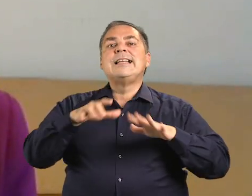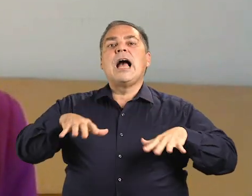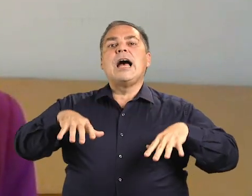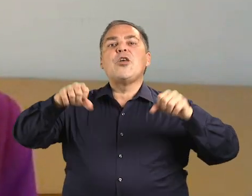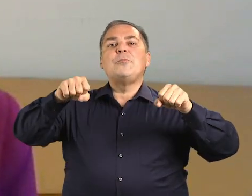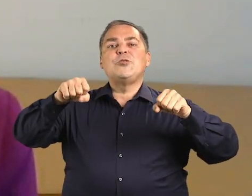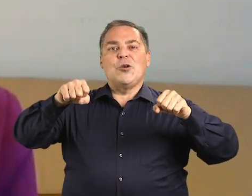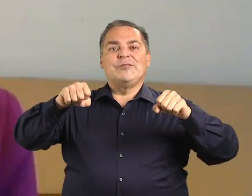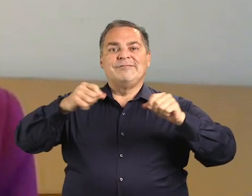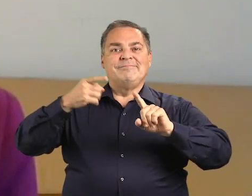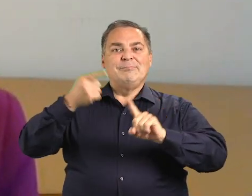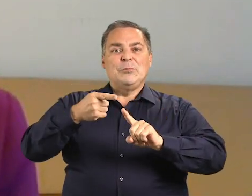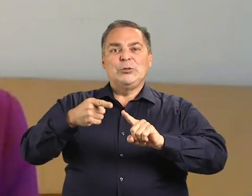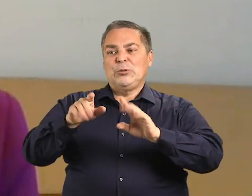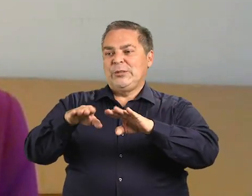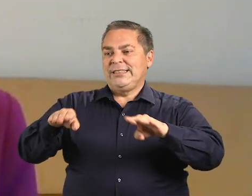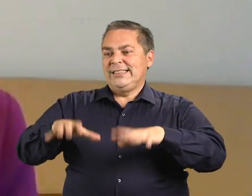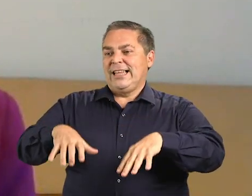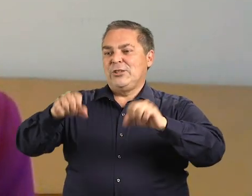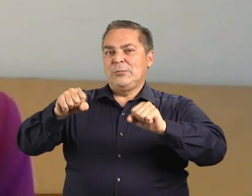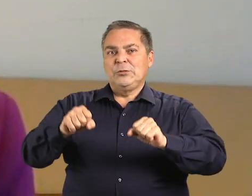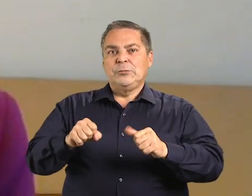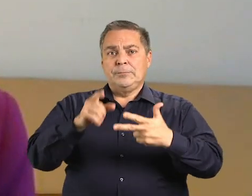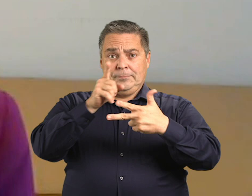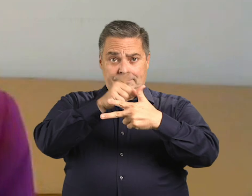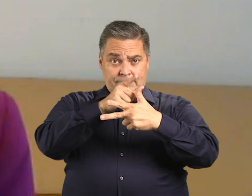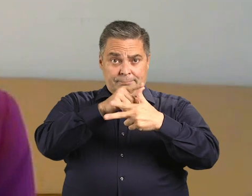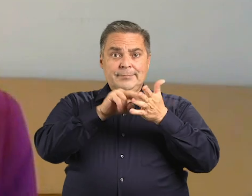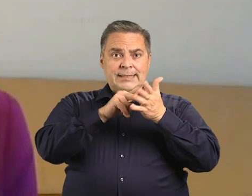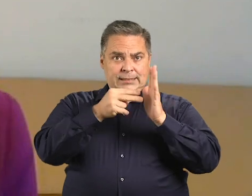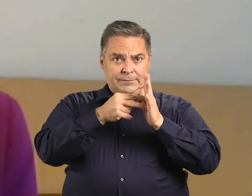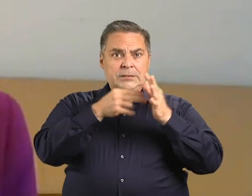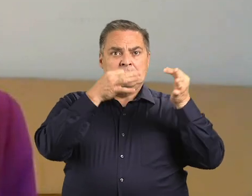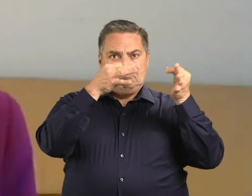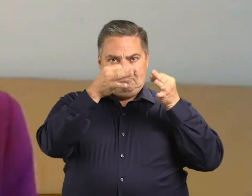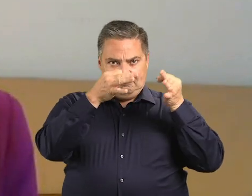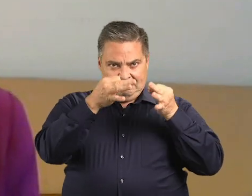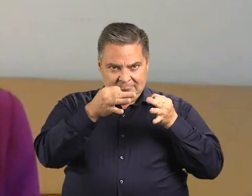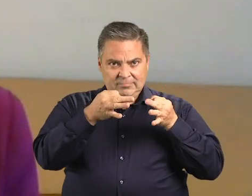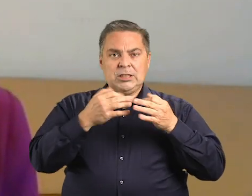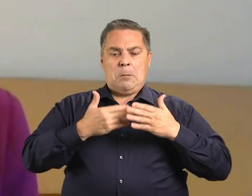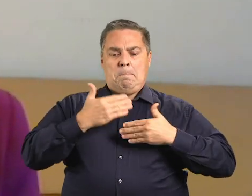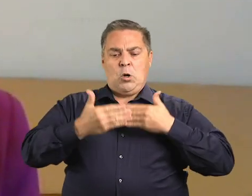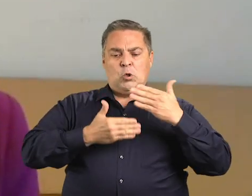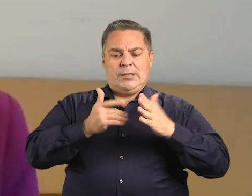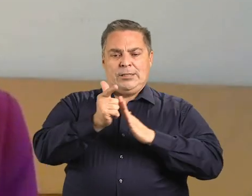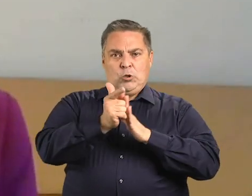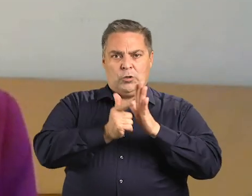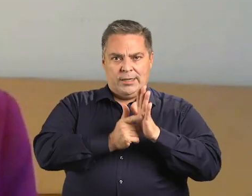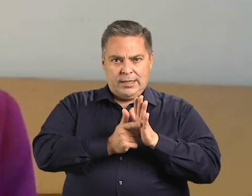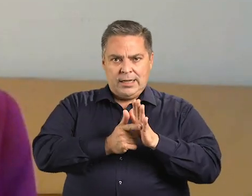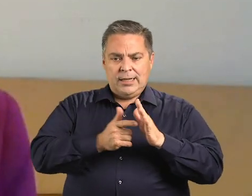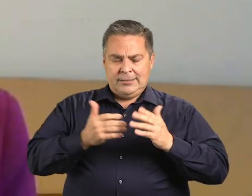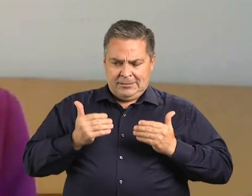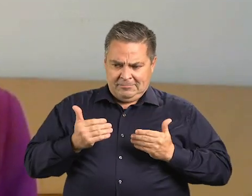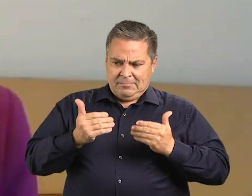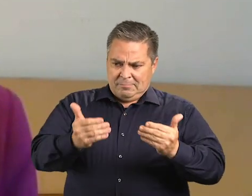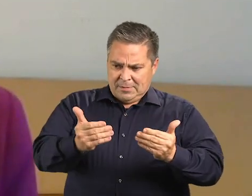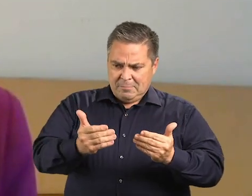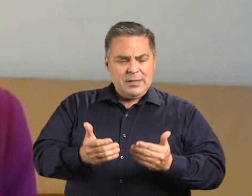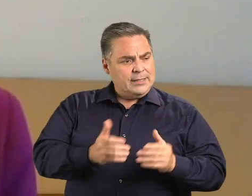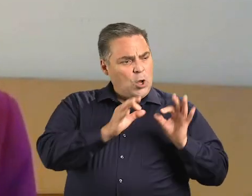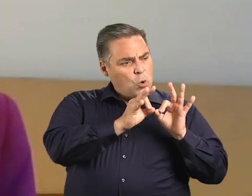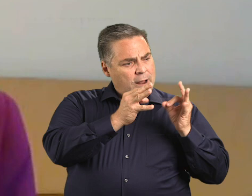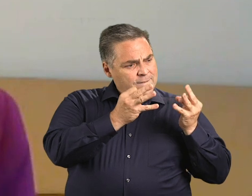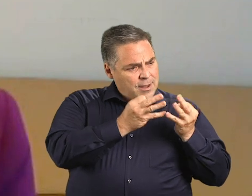Puerto Rico. En nuestro primer episodio definimos lo que es la adopción, ese proceso legal mediante el cual se le permite o se le